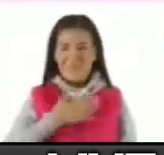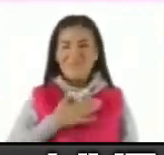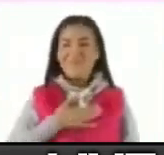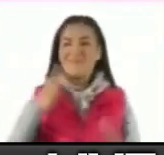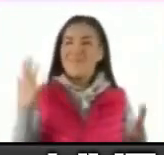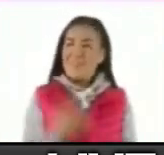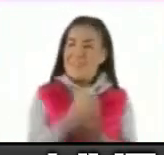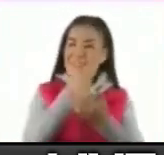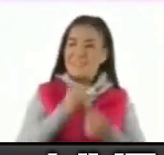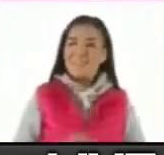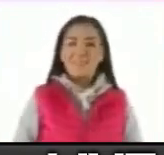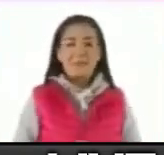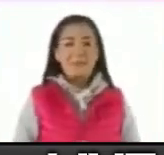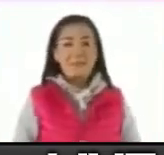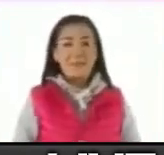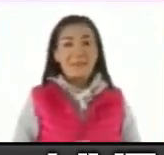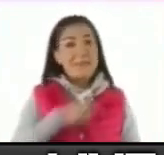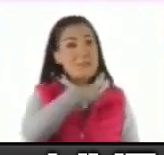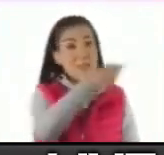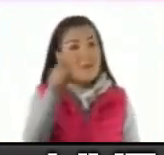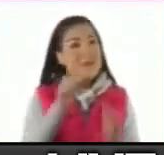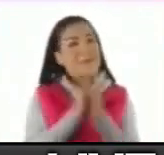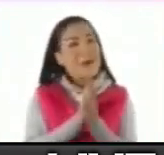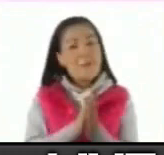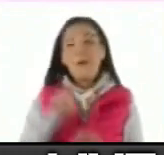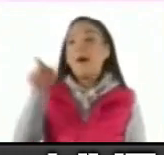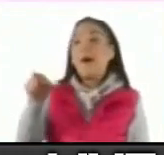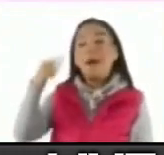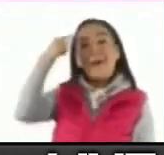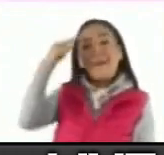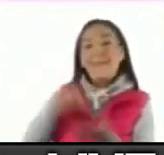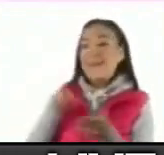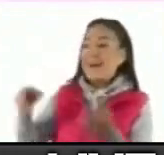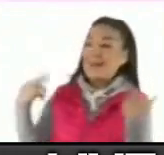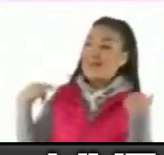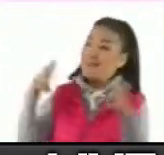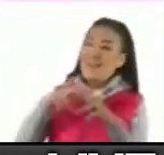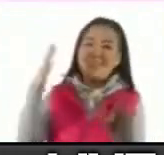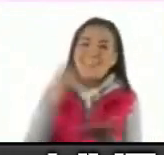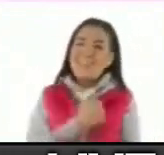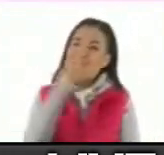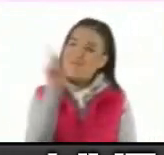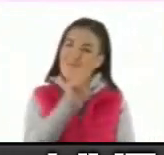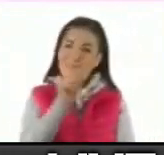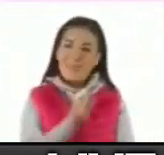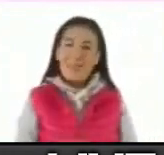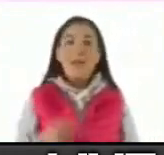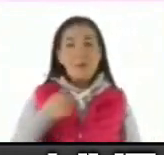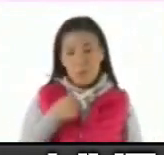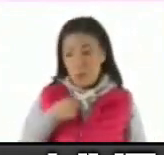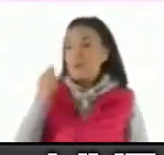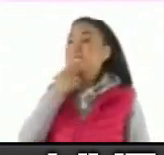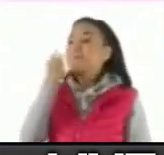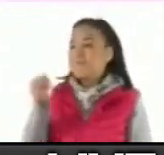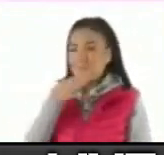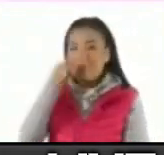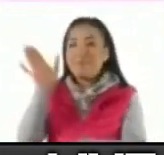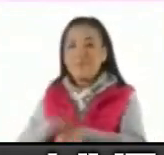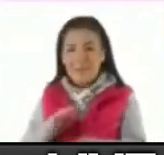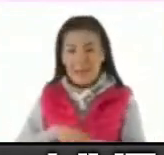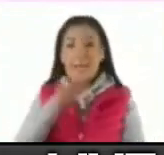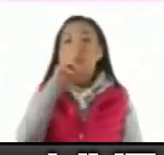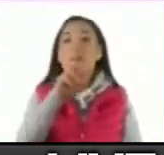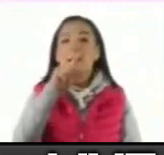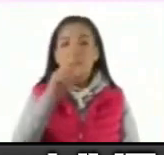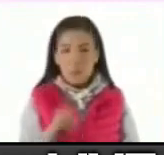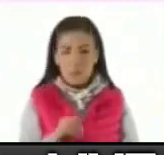yo. Le ruego que no cante victoria antes de tiempo. Y le recuerdo, apreciable dama de la química, que el reto también